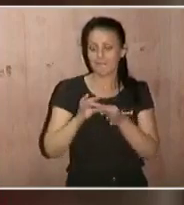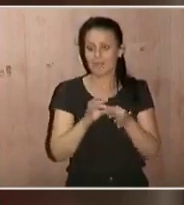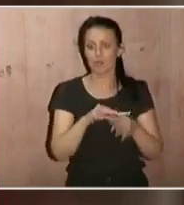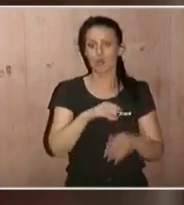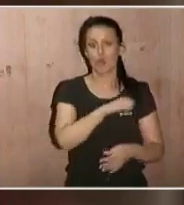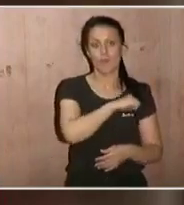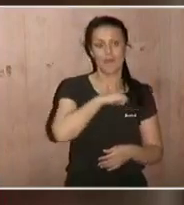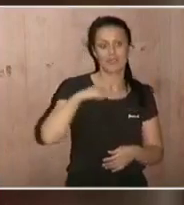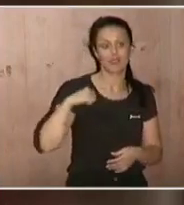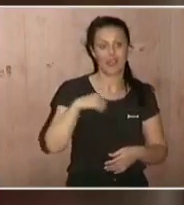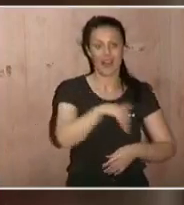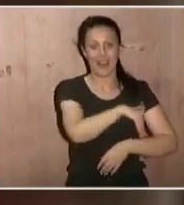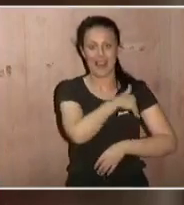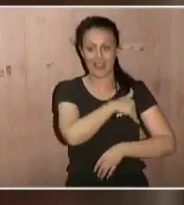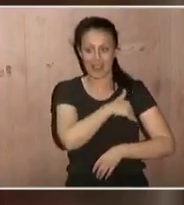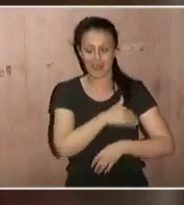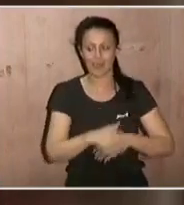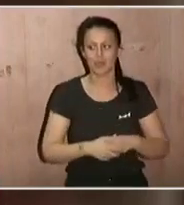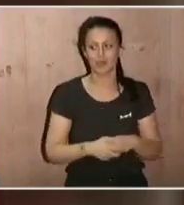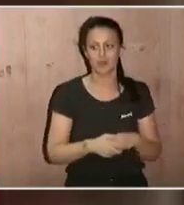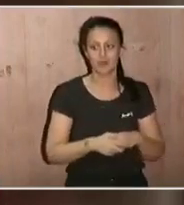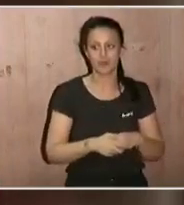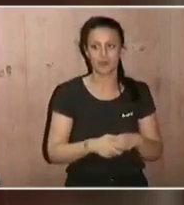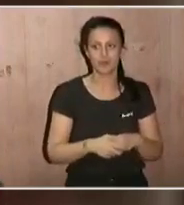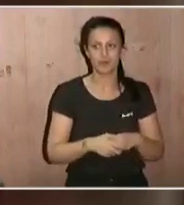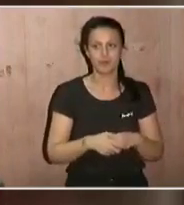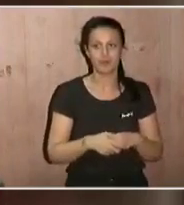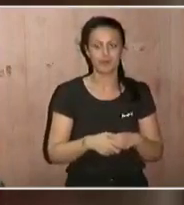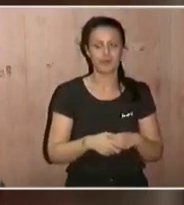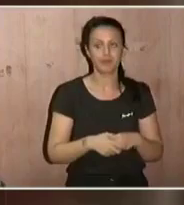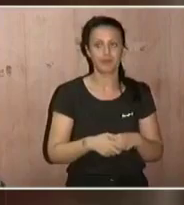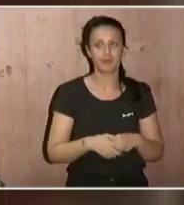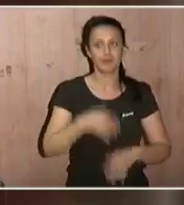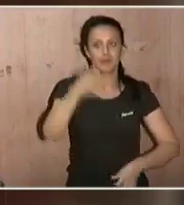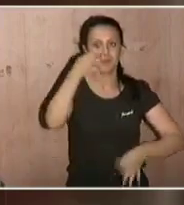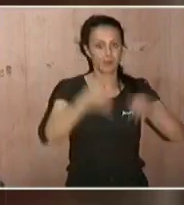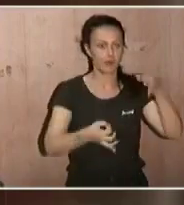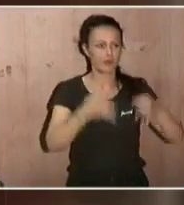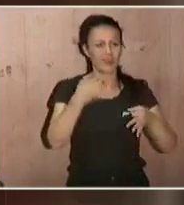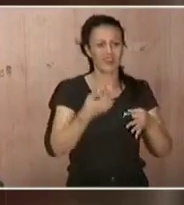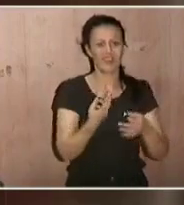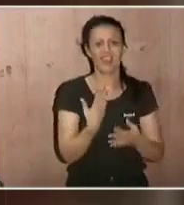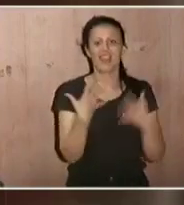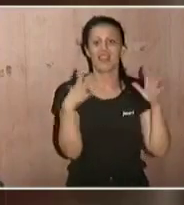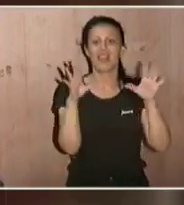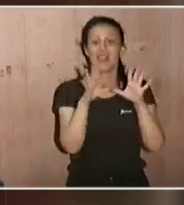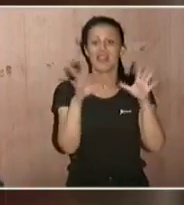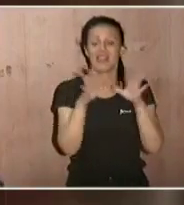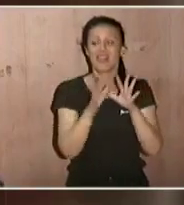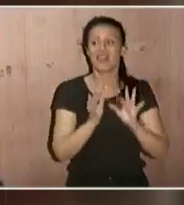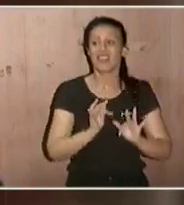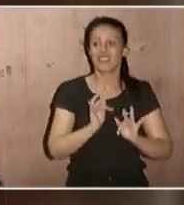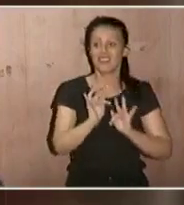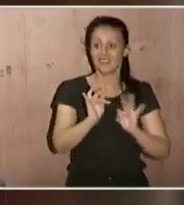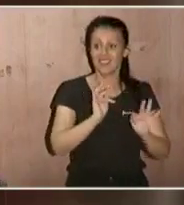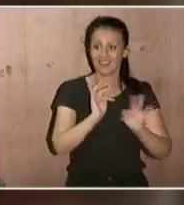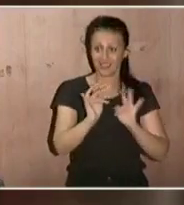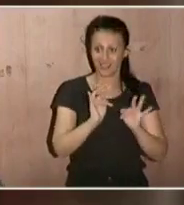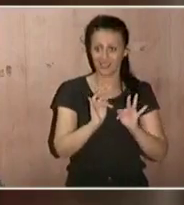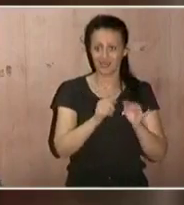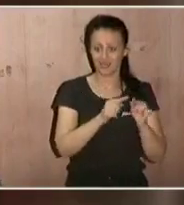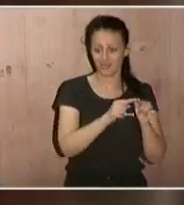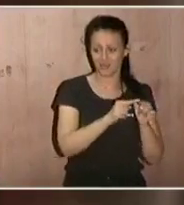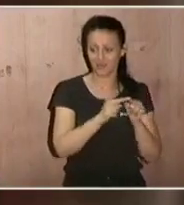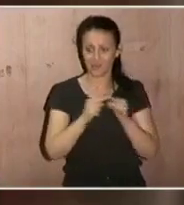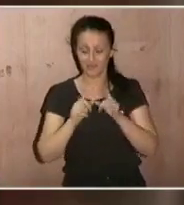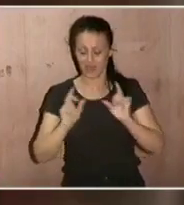y académico, ha presidido los tribunales de no menos de 10 tesis doctorales dirigidas por profesores de dicho